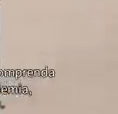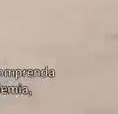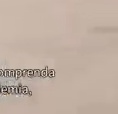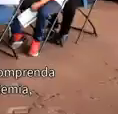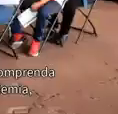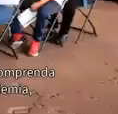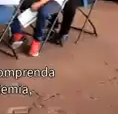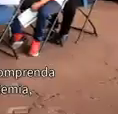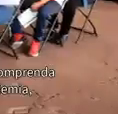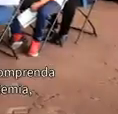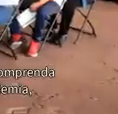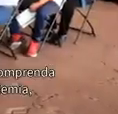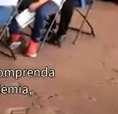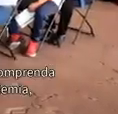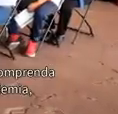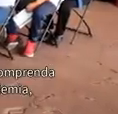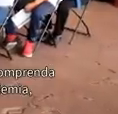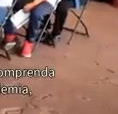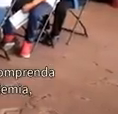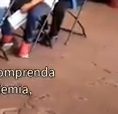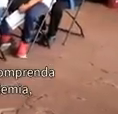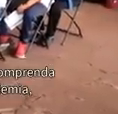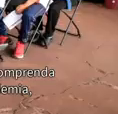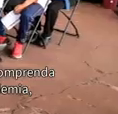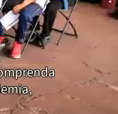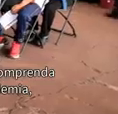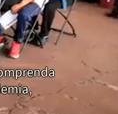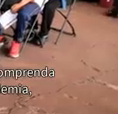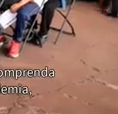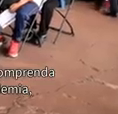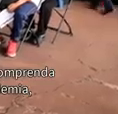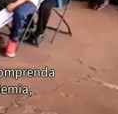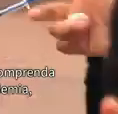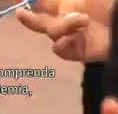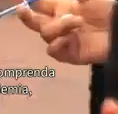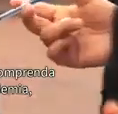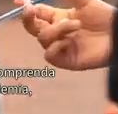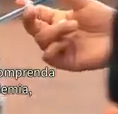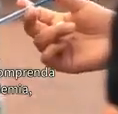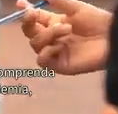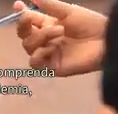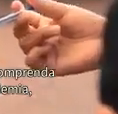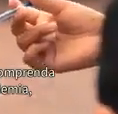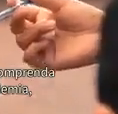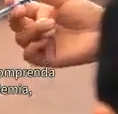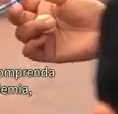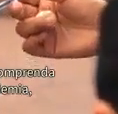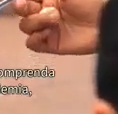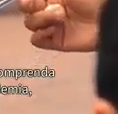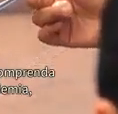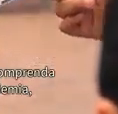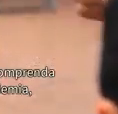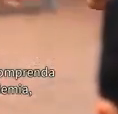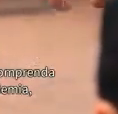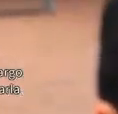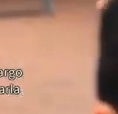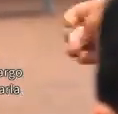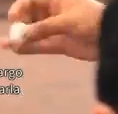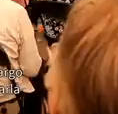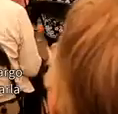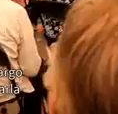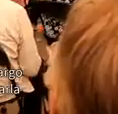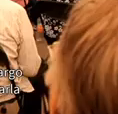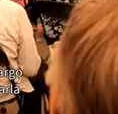pues ha sido pues una tarea difícil que comprenda cuál es la complejidad de esta pandemia,